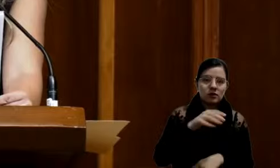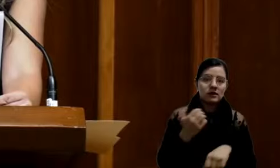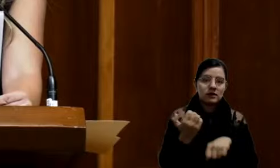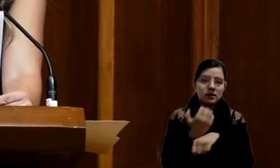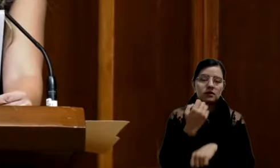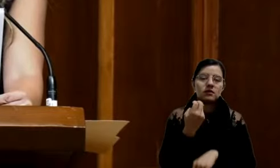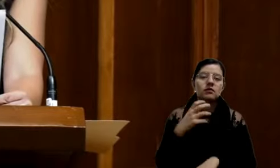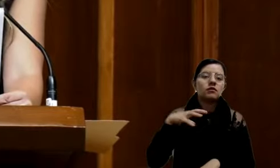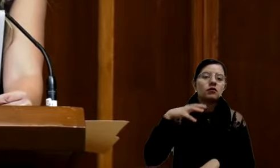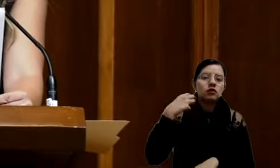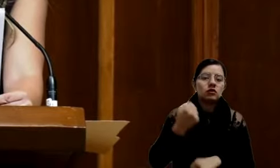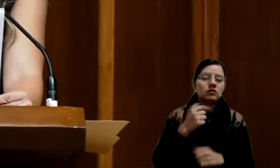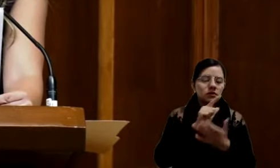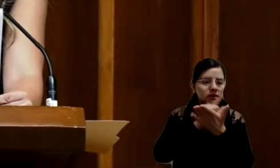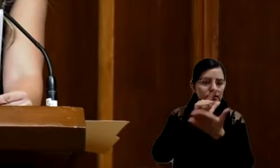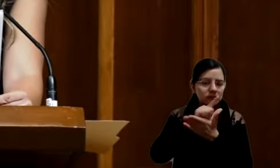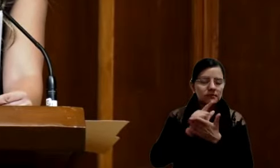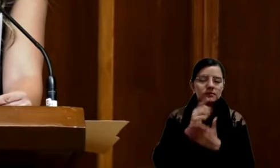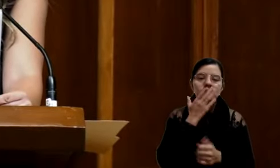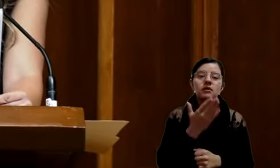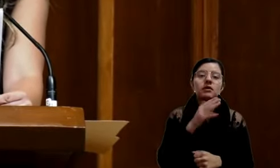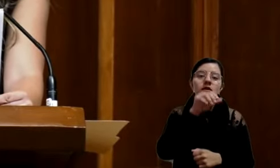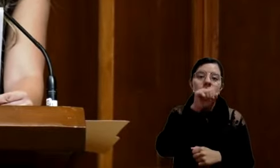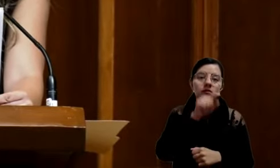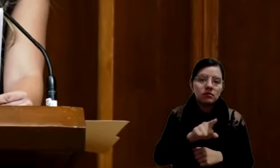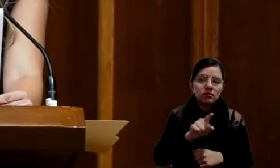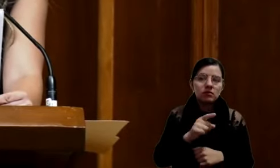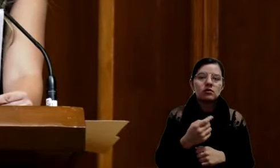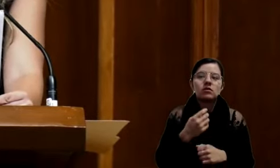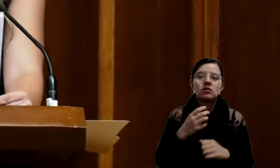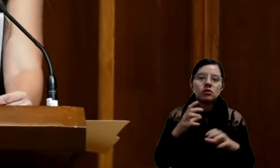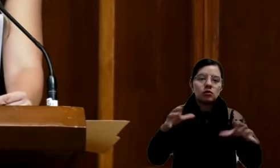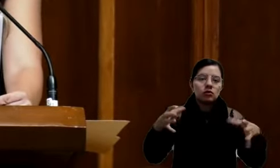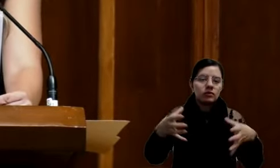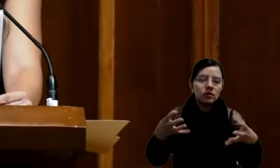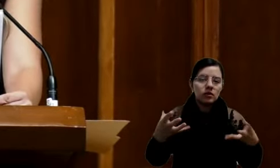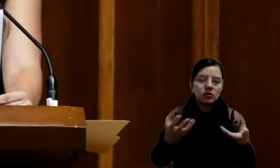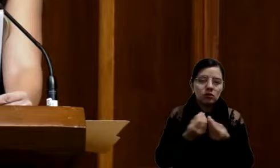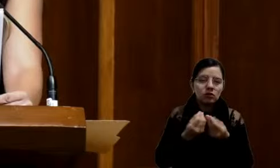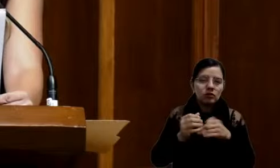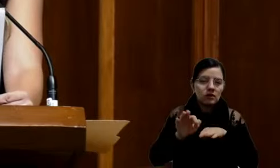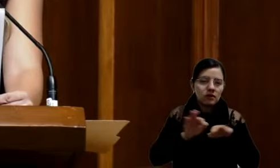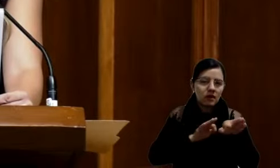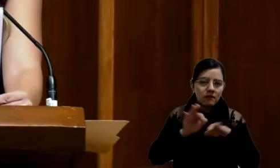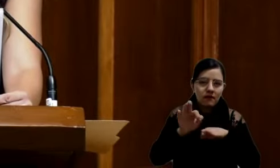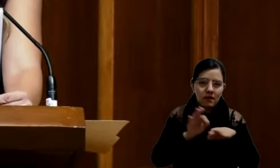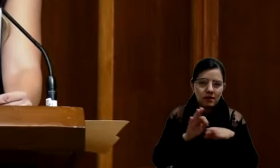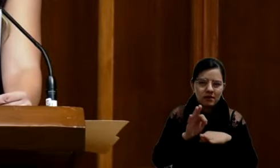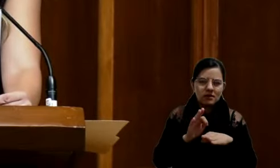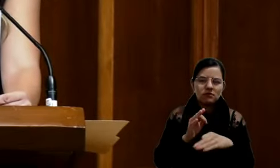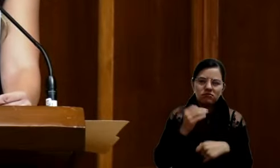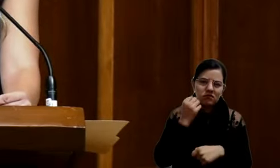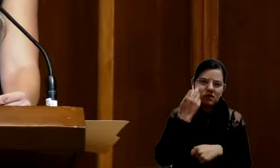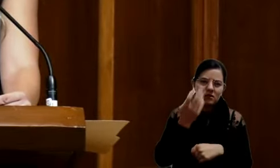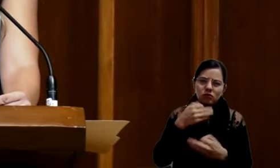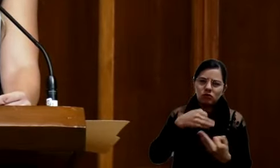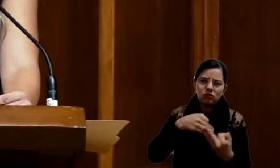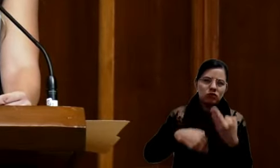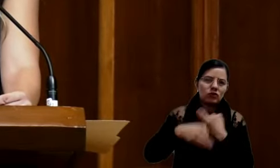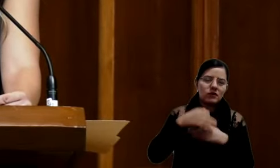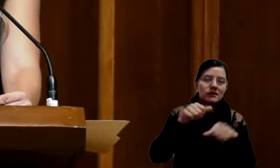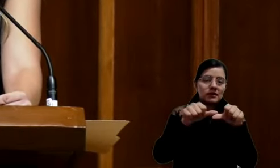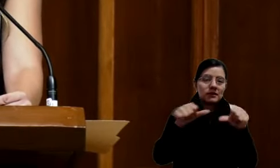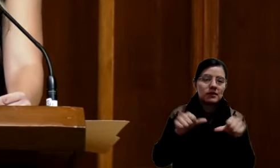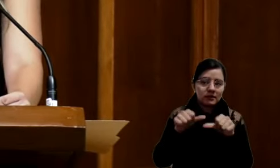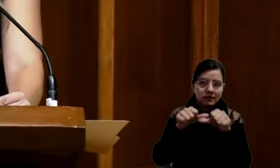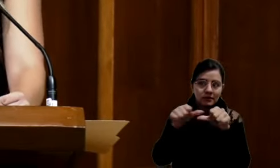pero sobre todo representa una estrategia comunitaria integral que busca involucrar a todos los sectores de la sociedad en